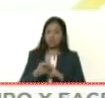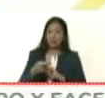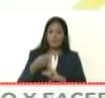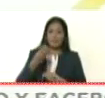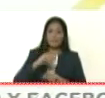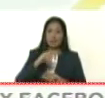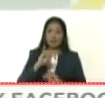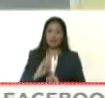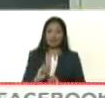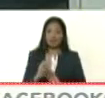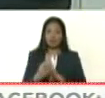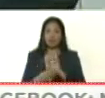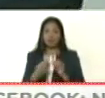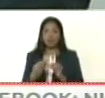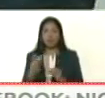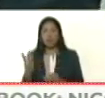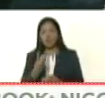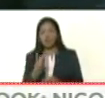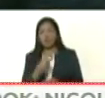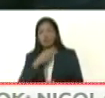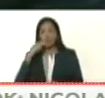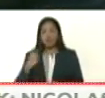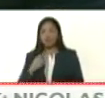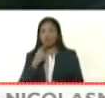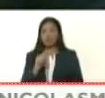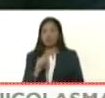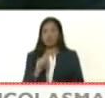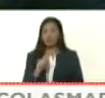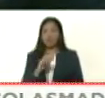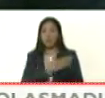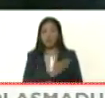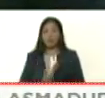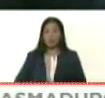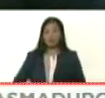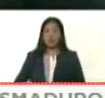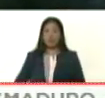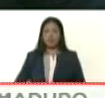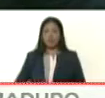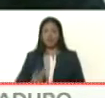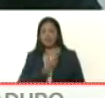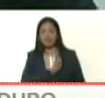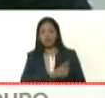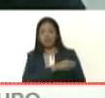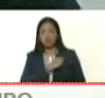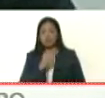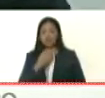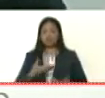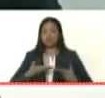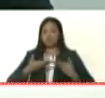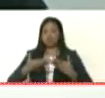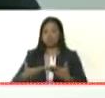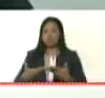aquella broma donde dos cómicos rusos se hicieron pasar por el presidente de Suiza y le dijeron a Guaidó que le iban a entregar